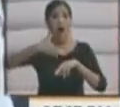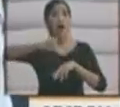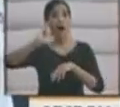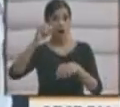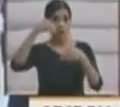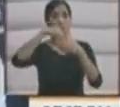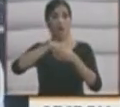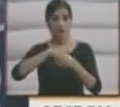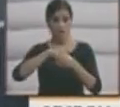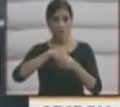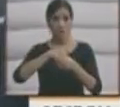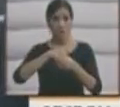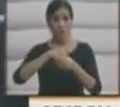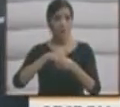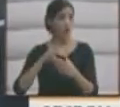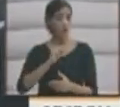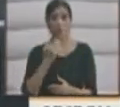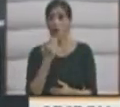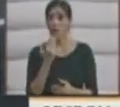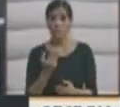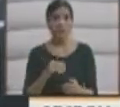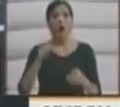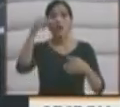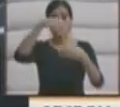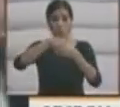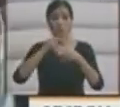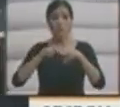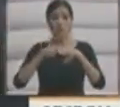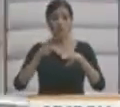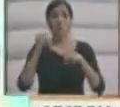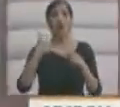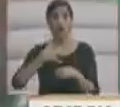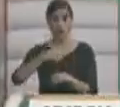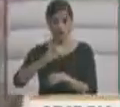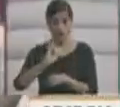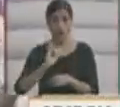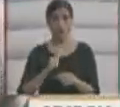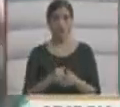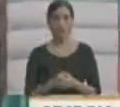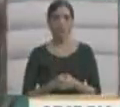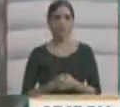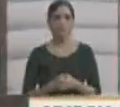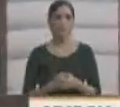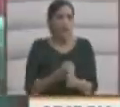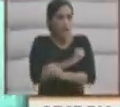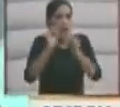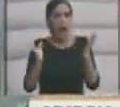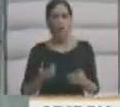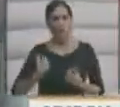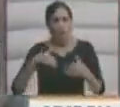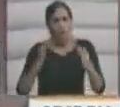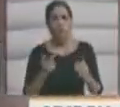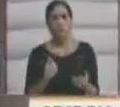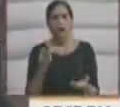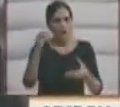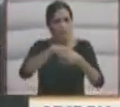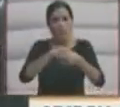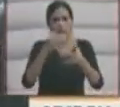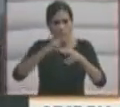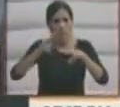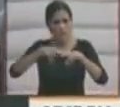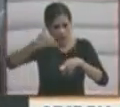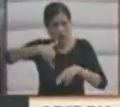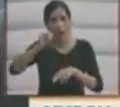Hay niños dentro. No dejaron ni siquiera que sacaran a los niños. Y había niños también. Había niños. Claro, por supuesto, había niños. Hay niños